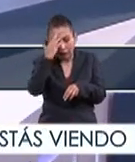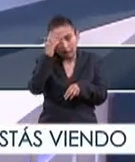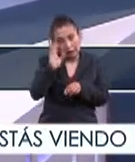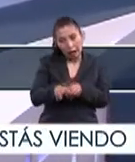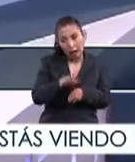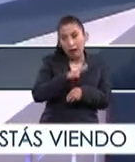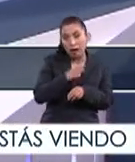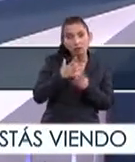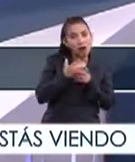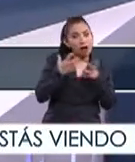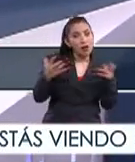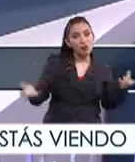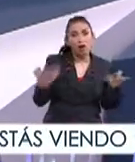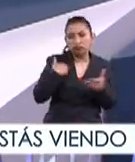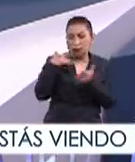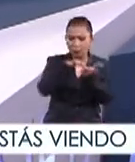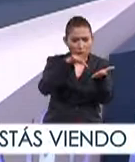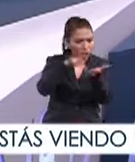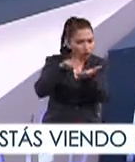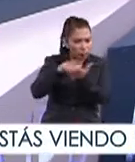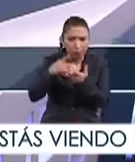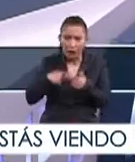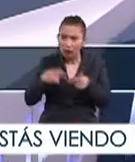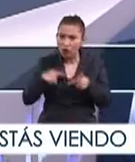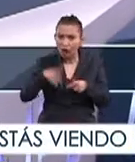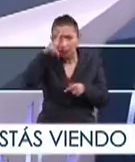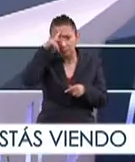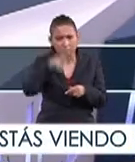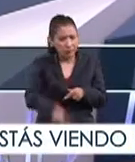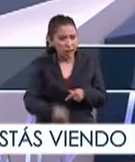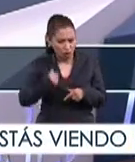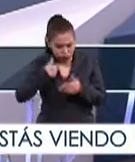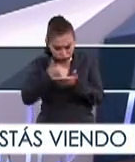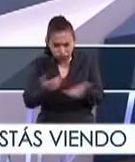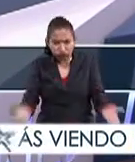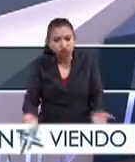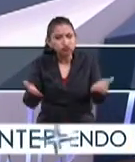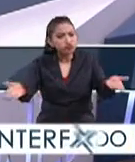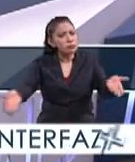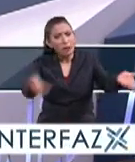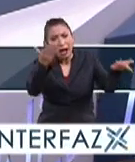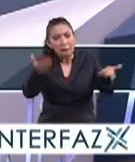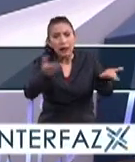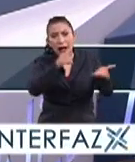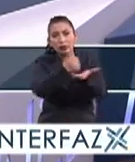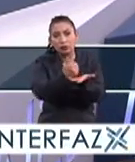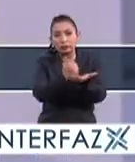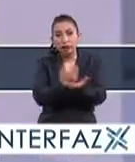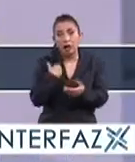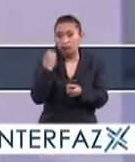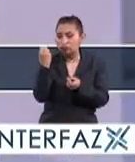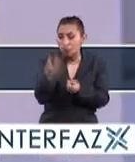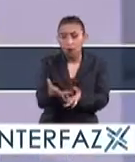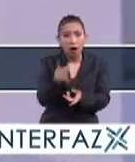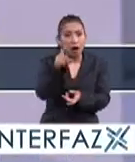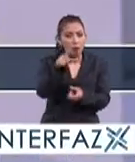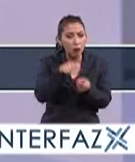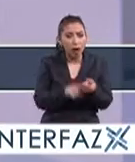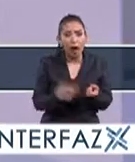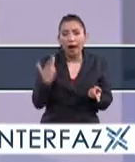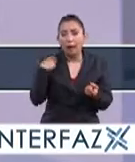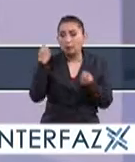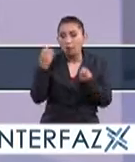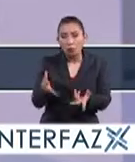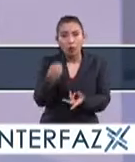reconocido, una gran solidaridad de parte de los mexicanos en ofrecerle agua,